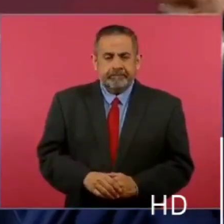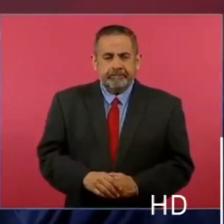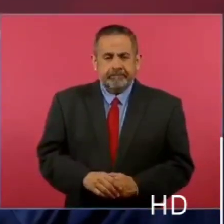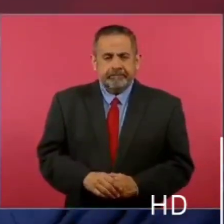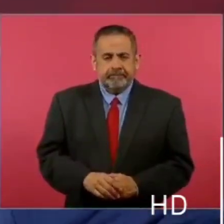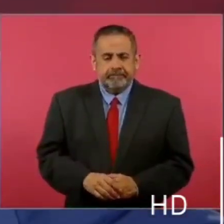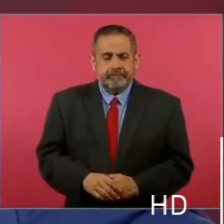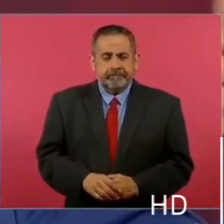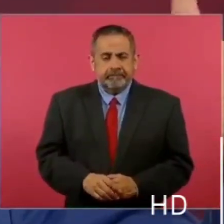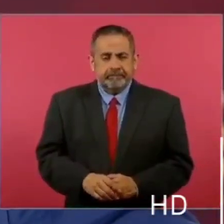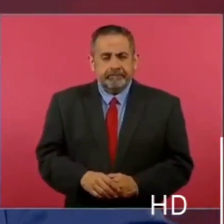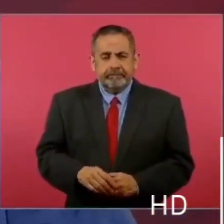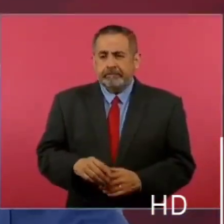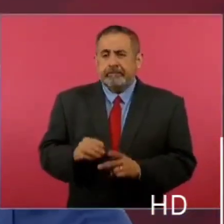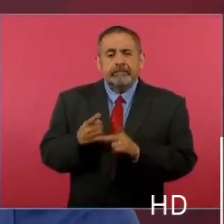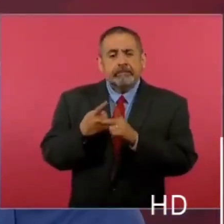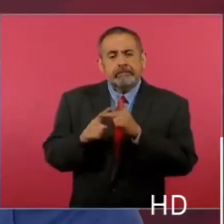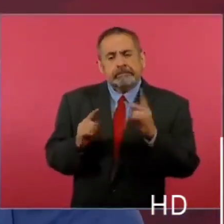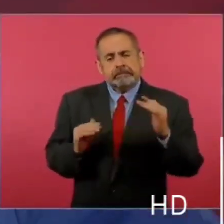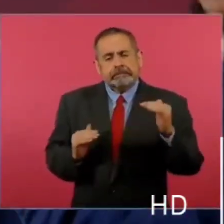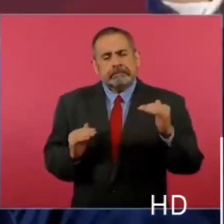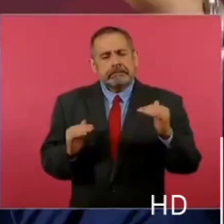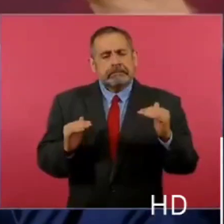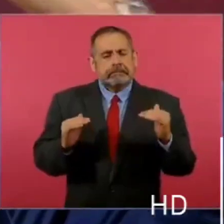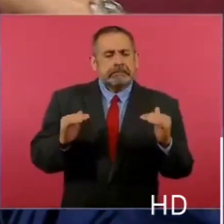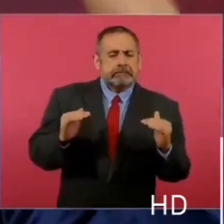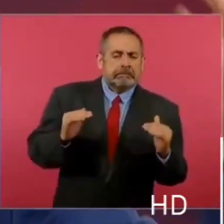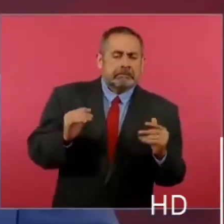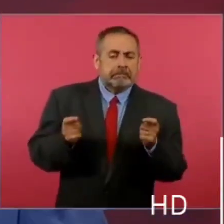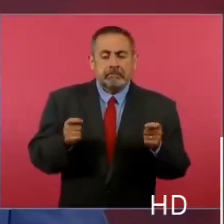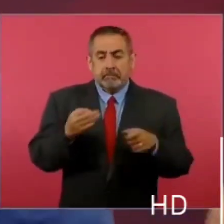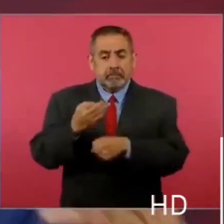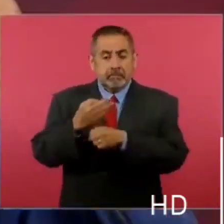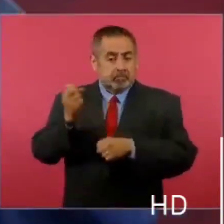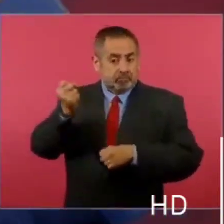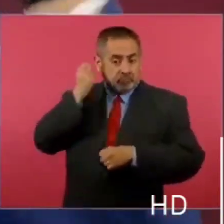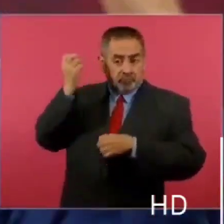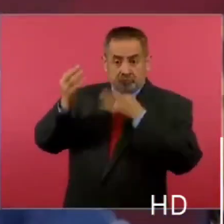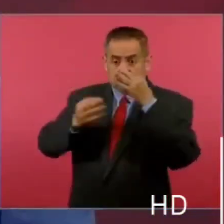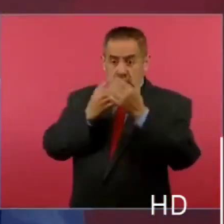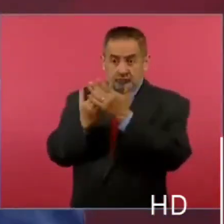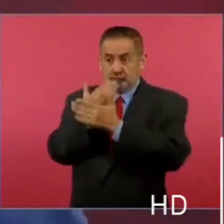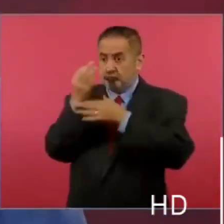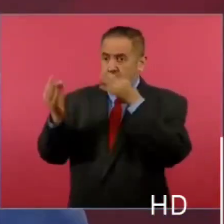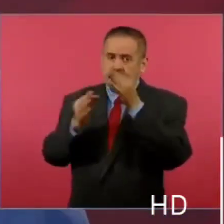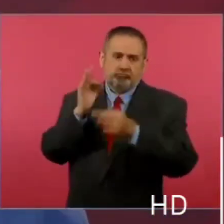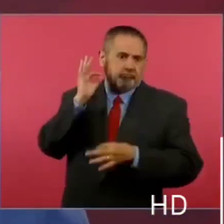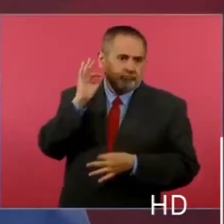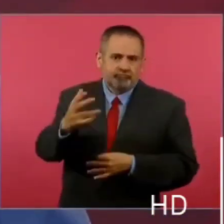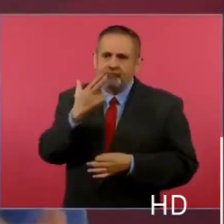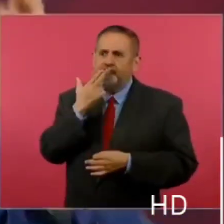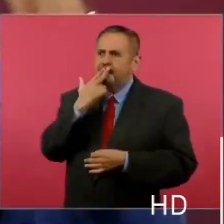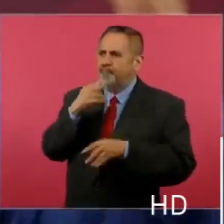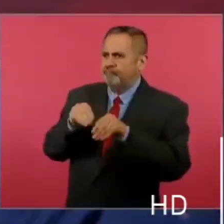apenas si nos equilibramos. Eso porque la mañanera es mucha pieza, porque